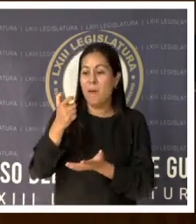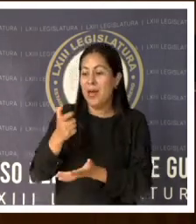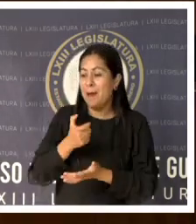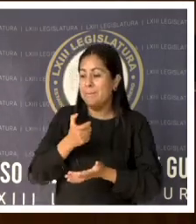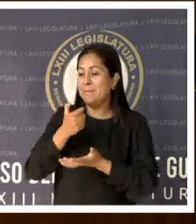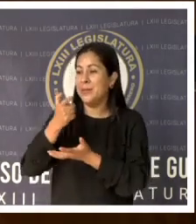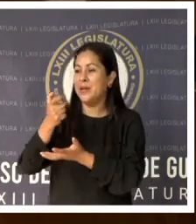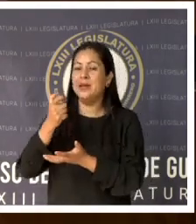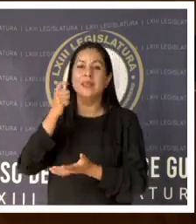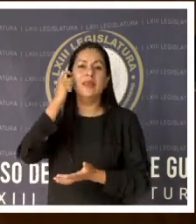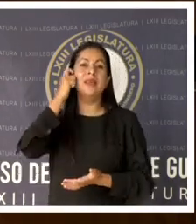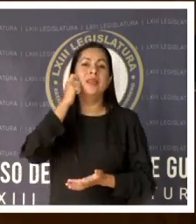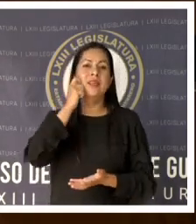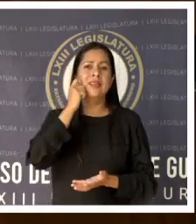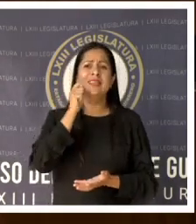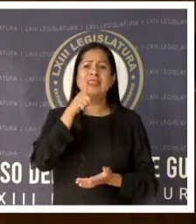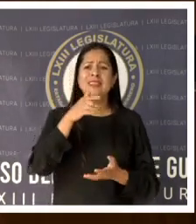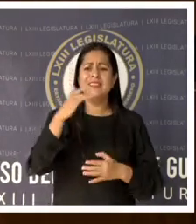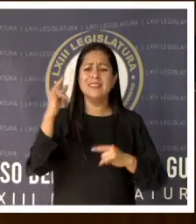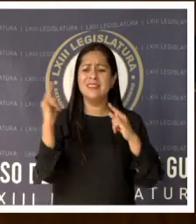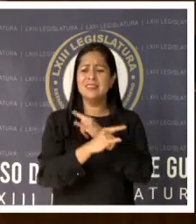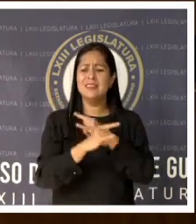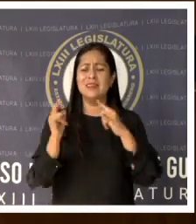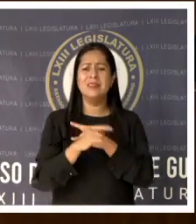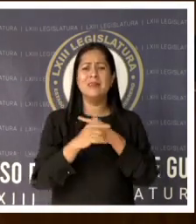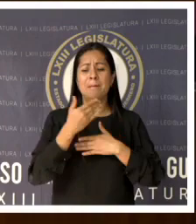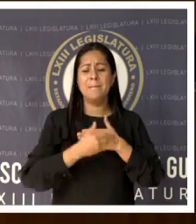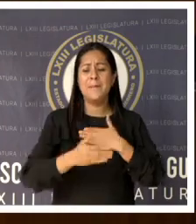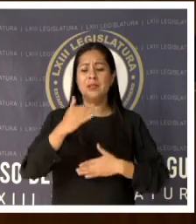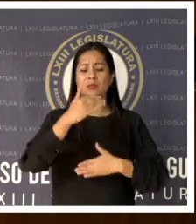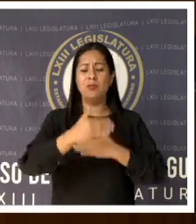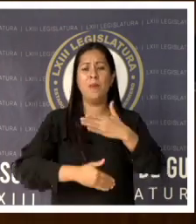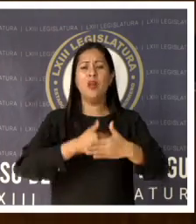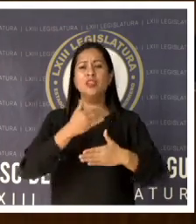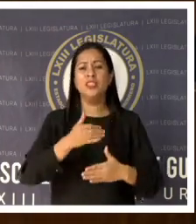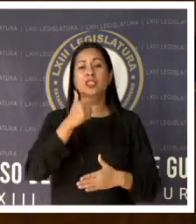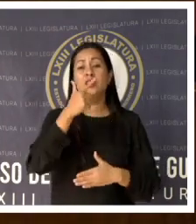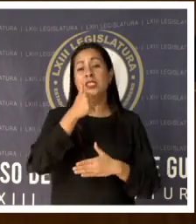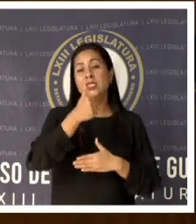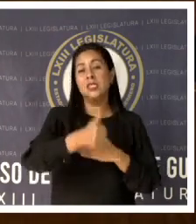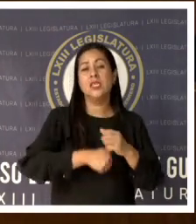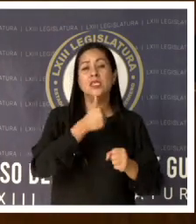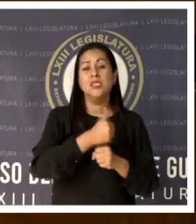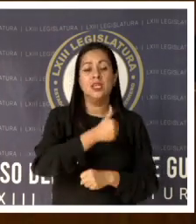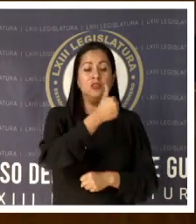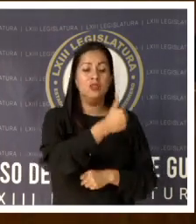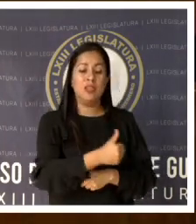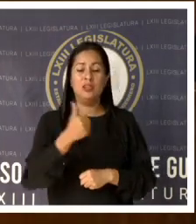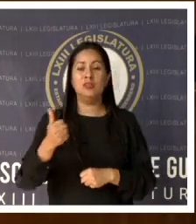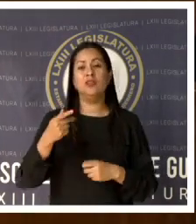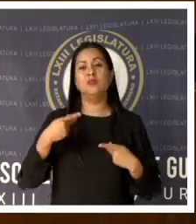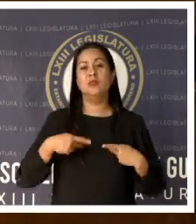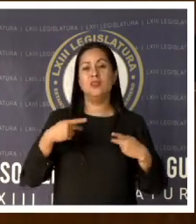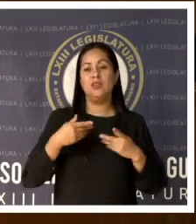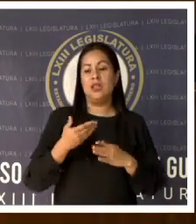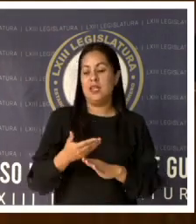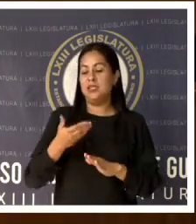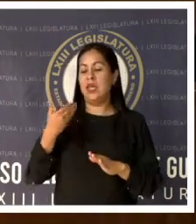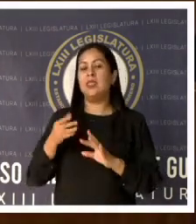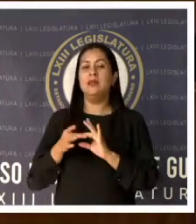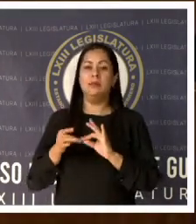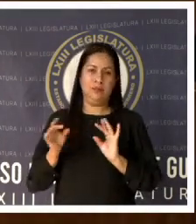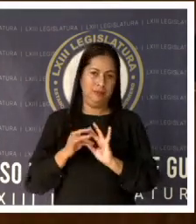Guerrero esas carreteras tuvieran el mismo proceso que tuvieron durante seis años en el gobierno de estos personajes antes